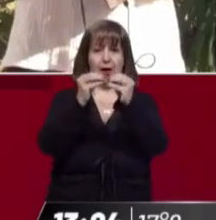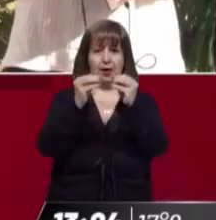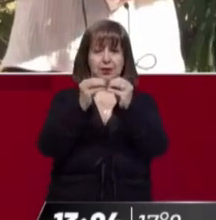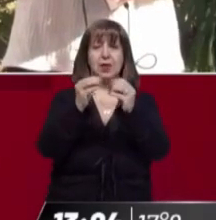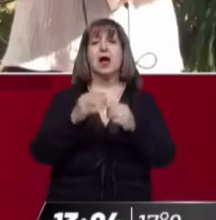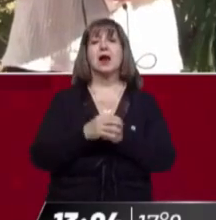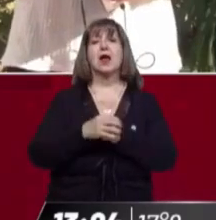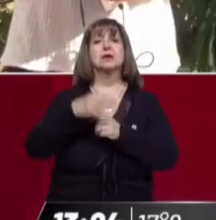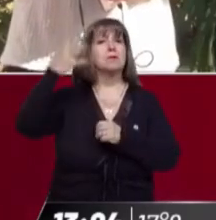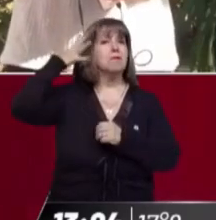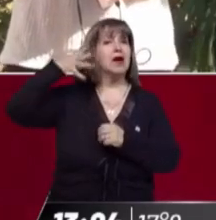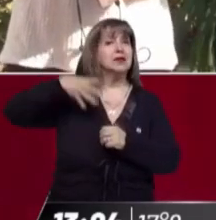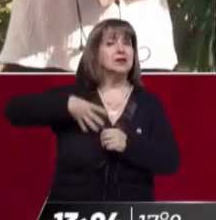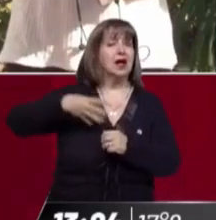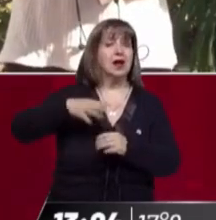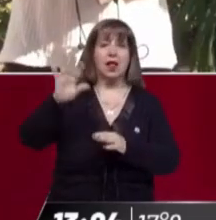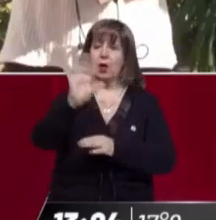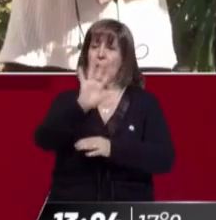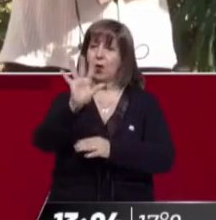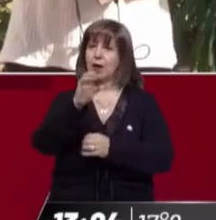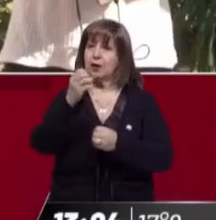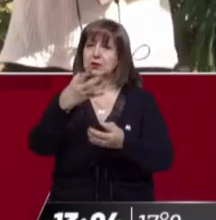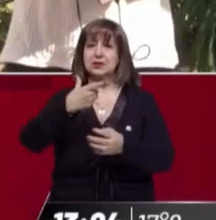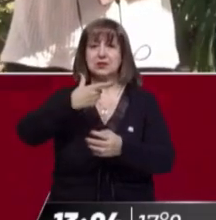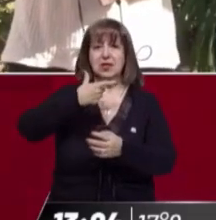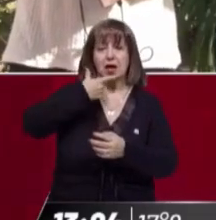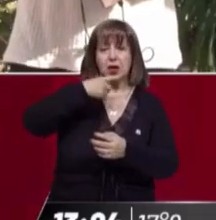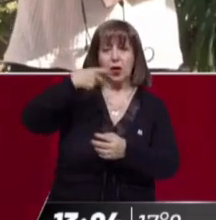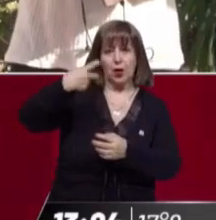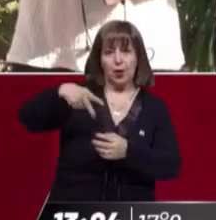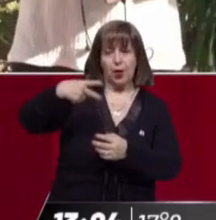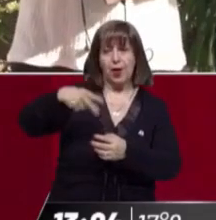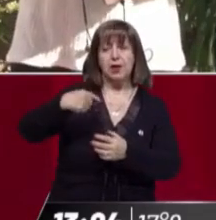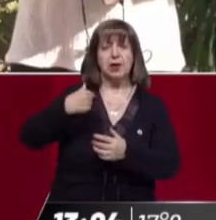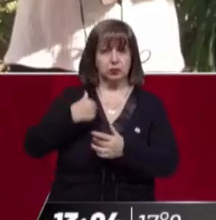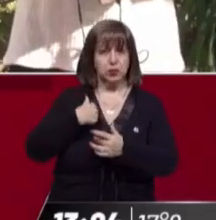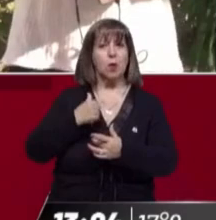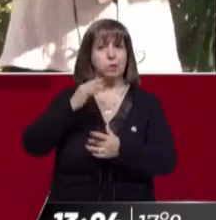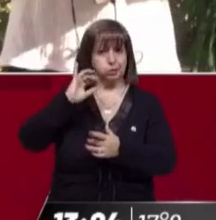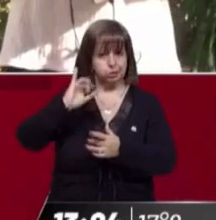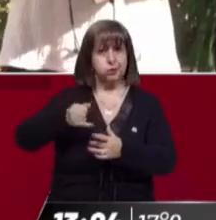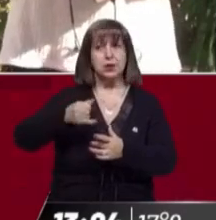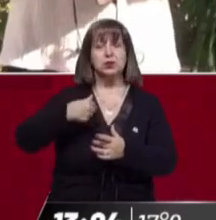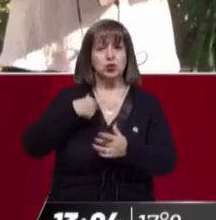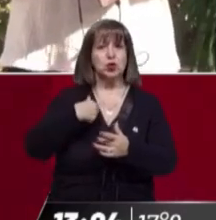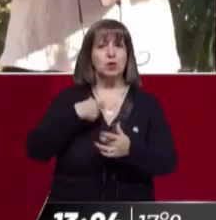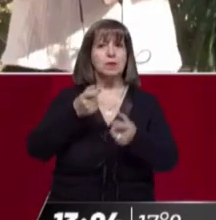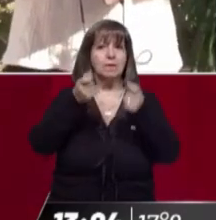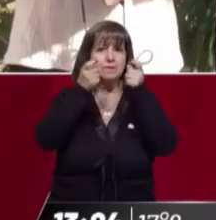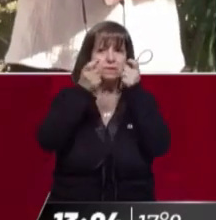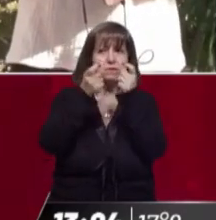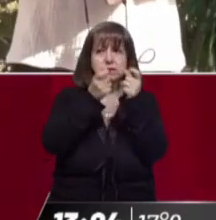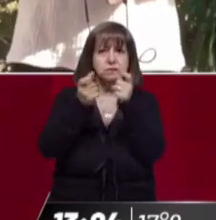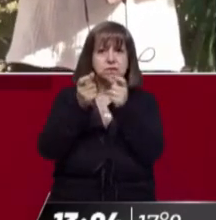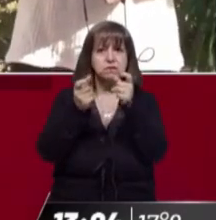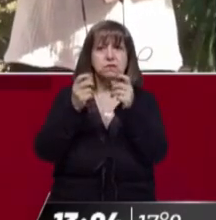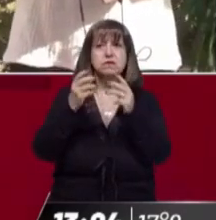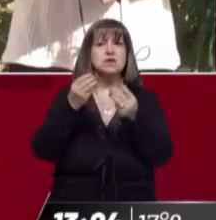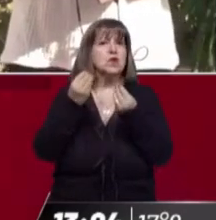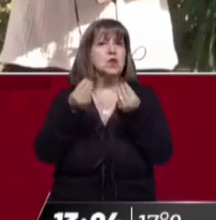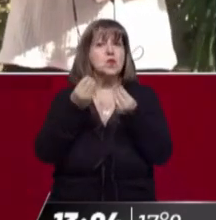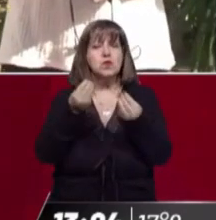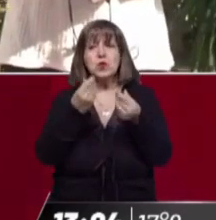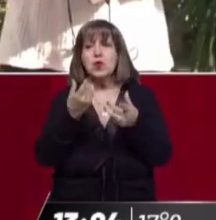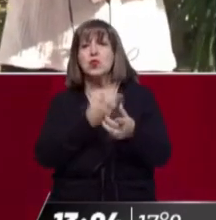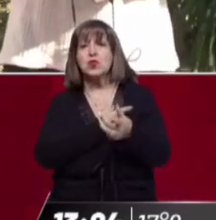Hola cómo están Noelia Sergio un placer acompañarlos como lo decían ustedes estamos siguiendo esta trama de la leche que a poco de